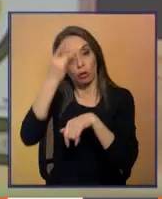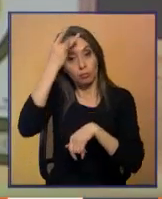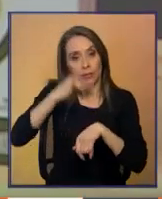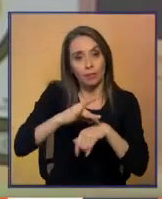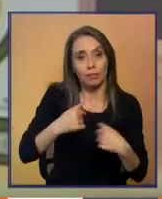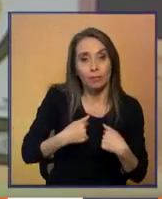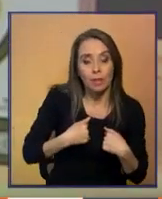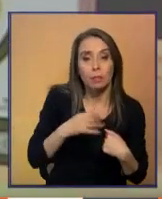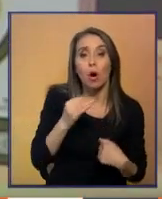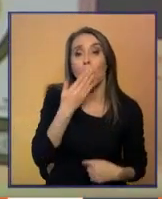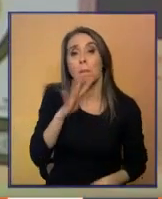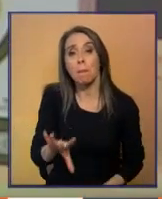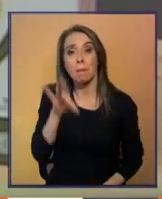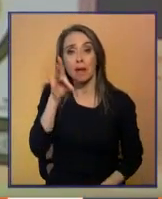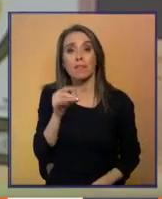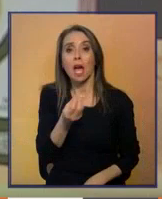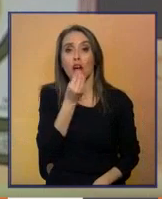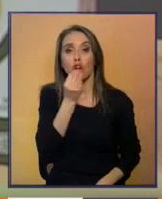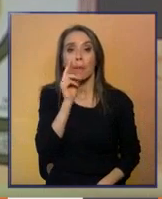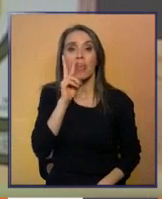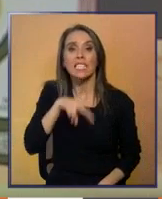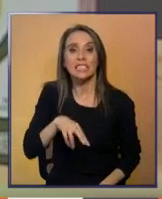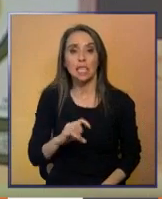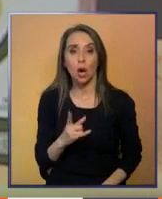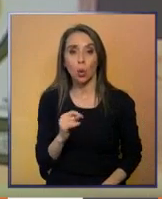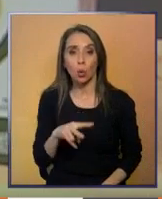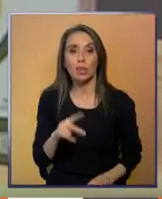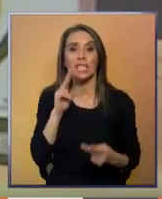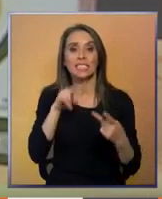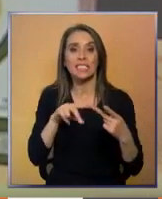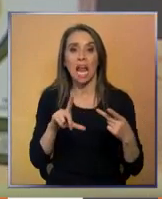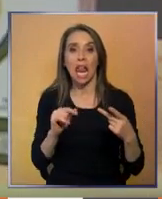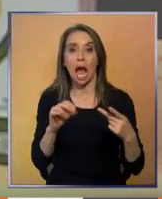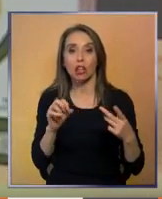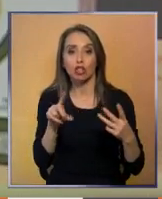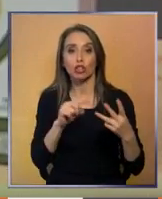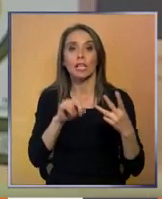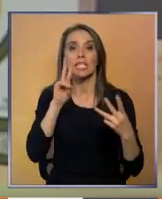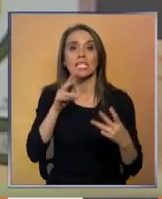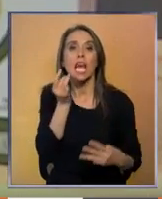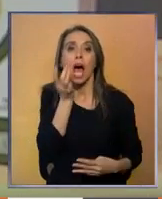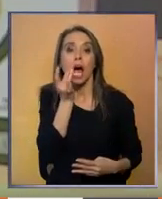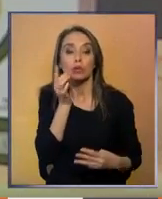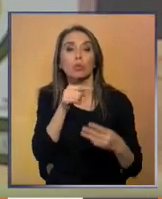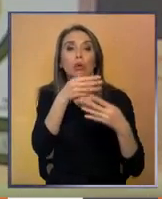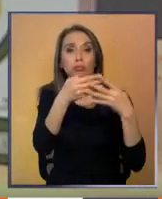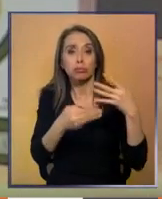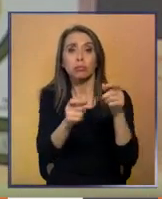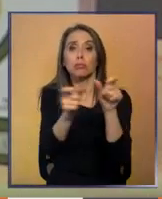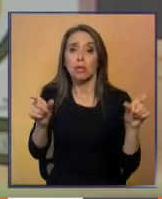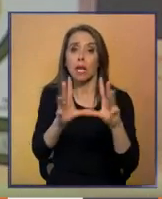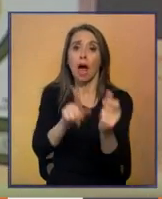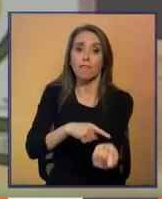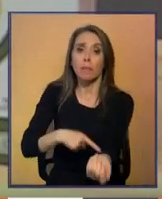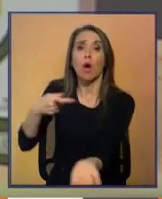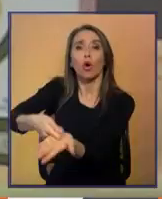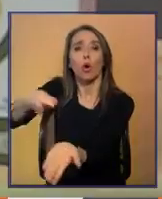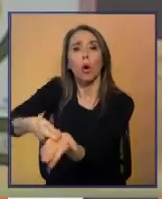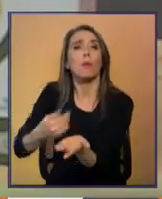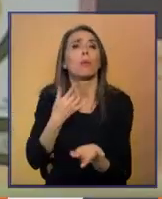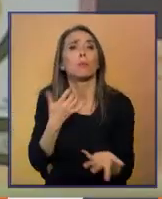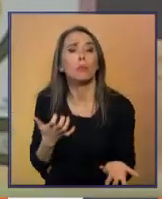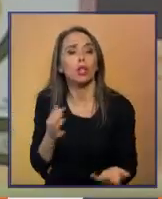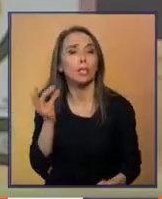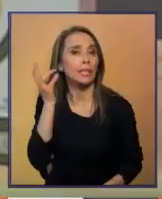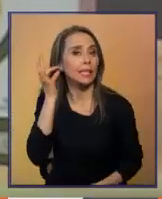simple preferencia. Las comidas sin gluten, lactosa o azúcar forman parte de la canasta familiar. ¿Por qué? Nilce Silva